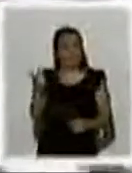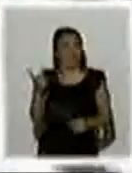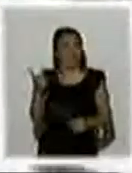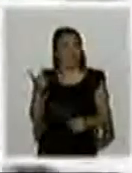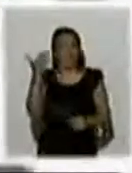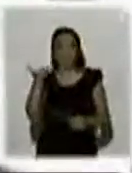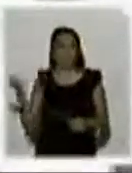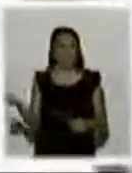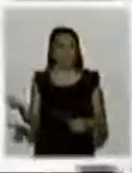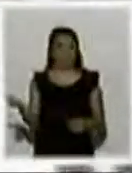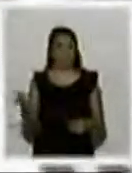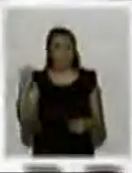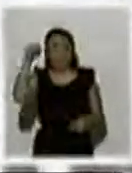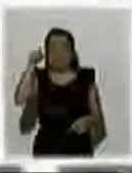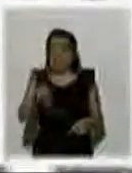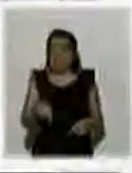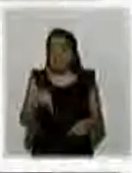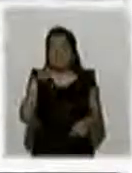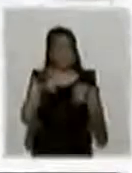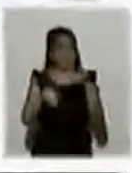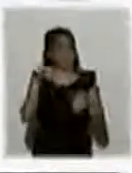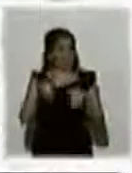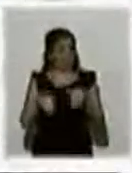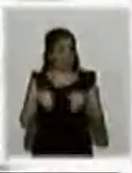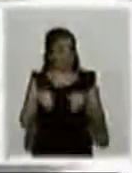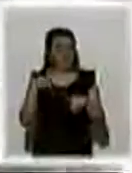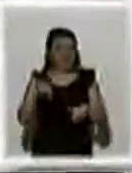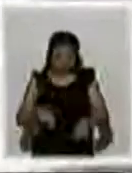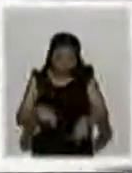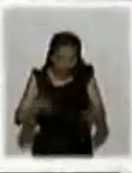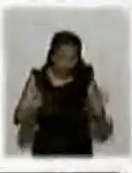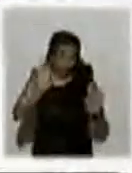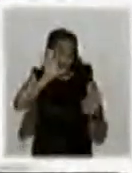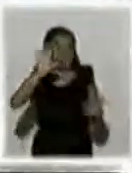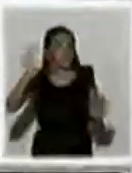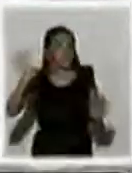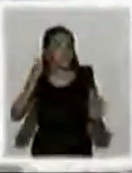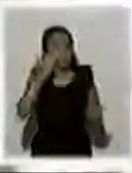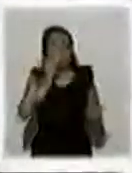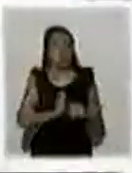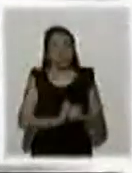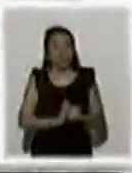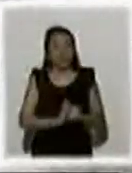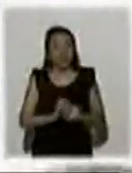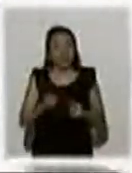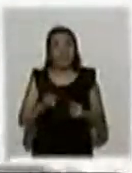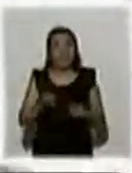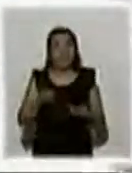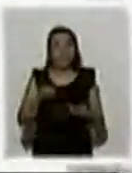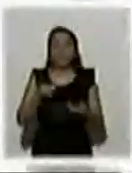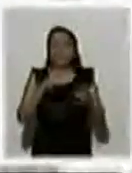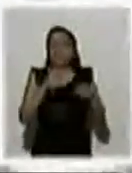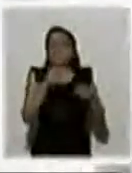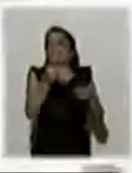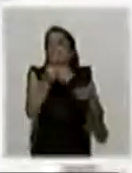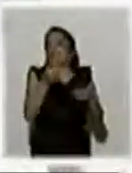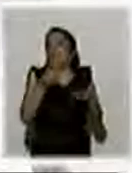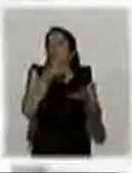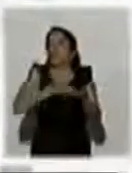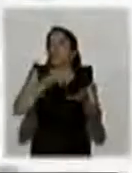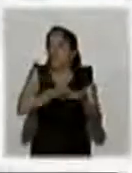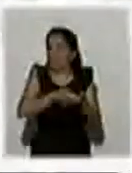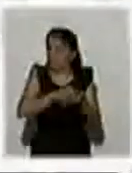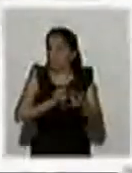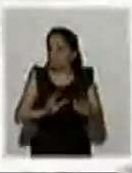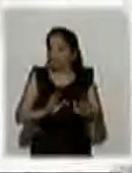estas elecciones, en la provincia de Córdoba por lo menos, se han asignado recursos y fundamentalmente los candidatos que